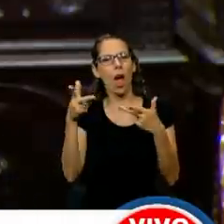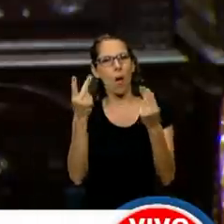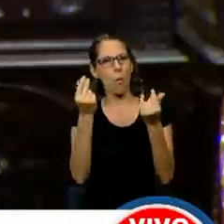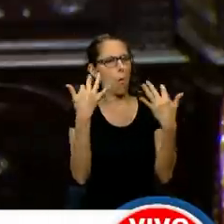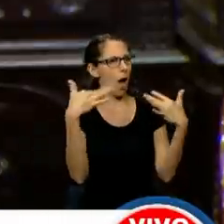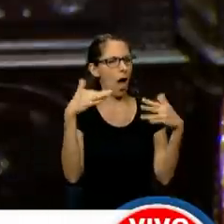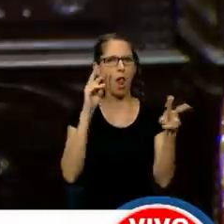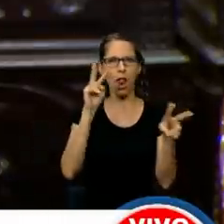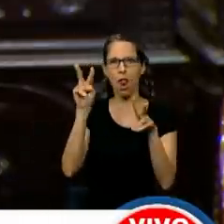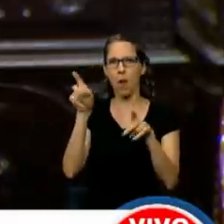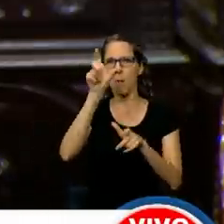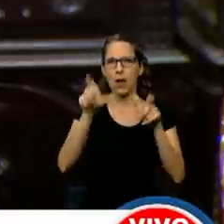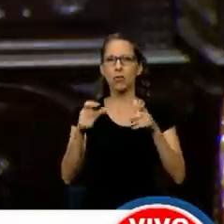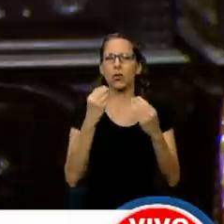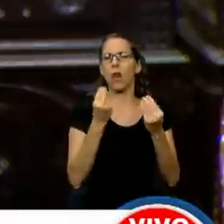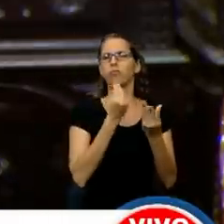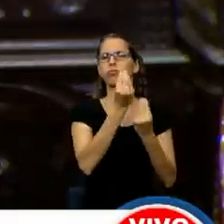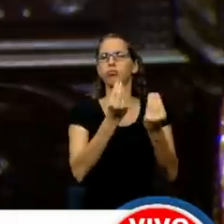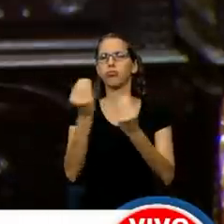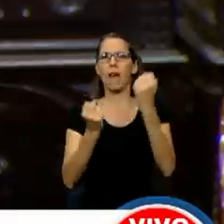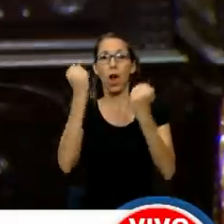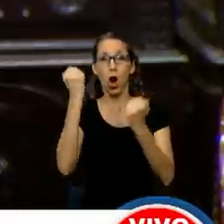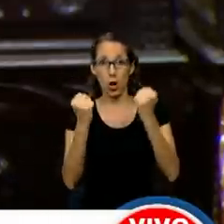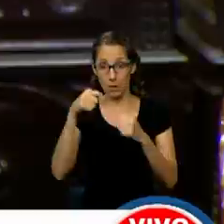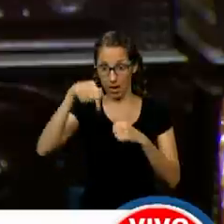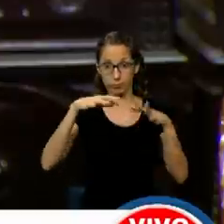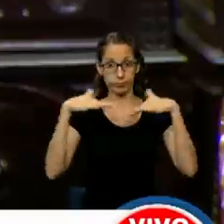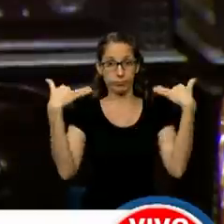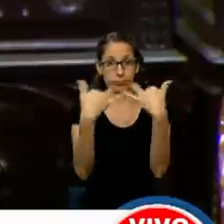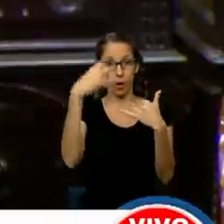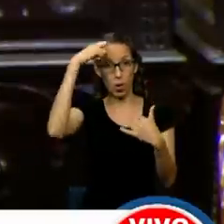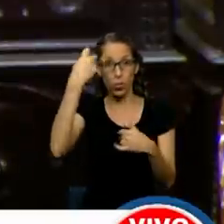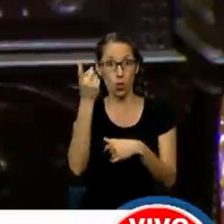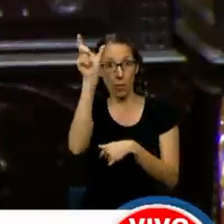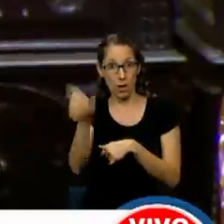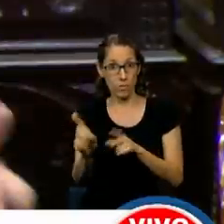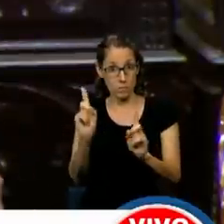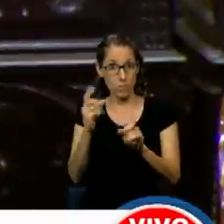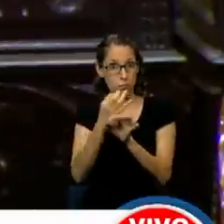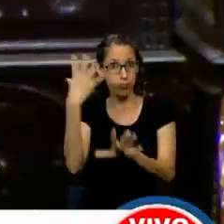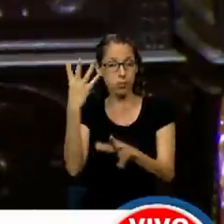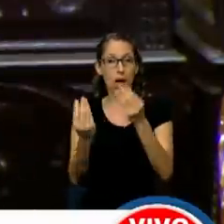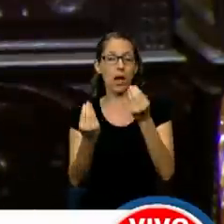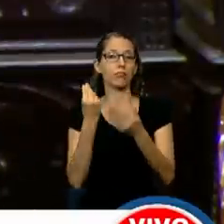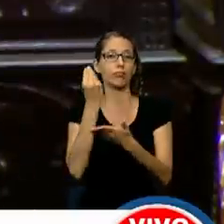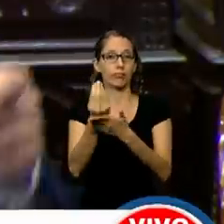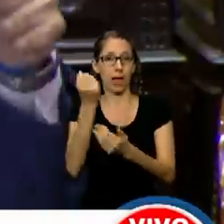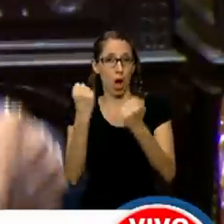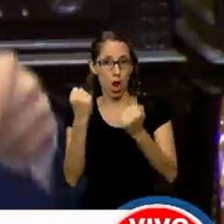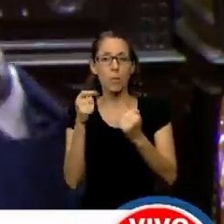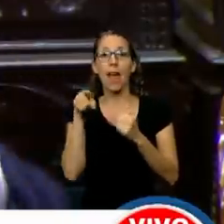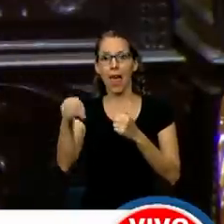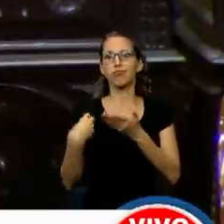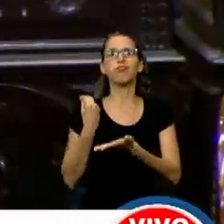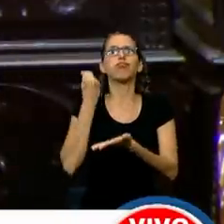economistas y uno es el economista que está en este congreso justamente a los 15 días de asumir de